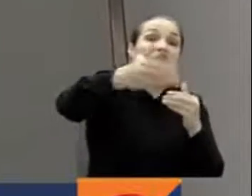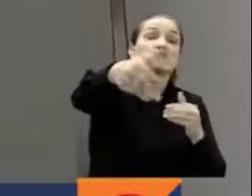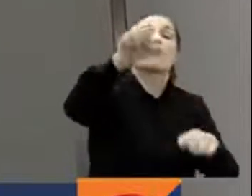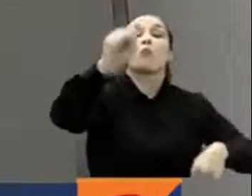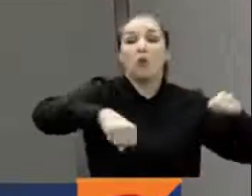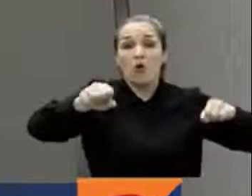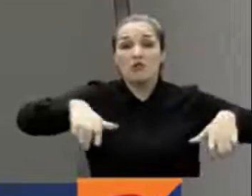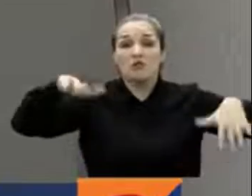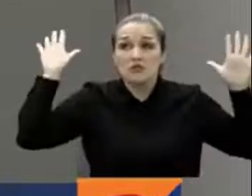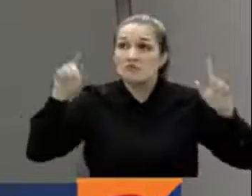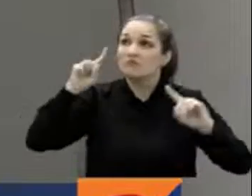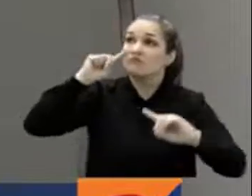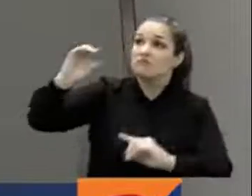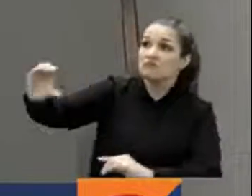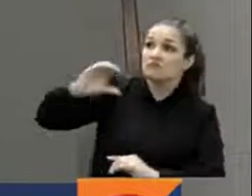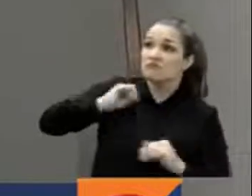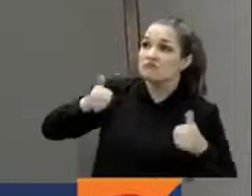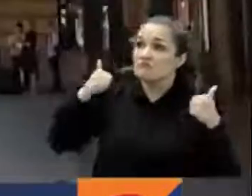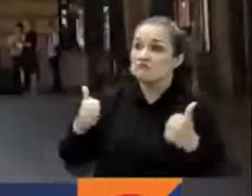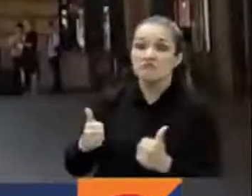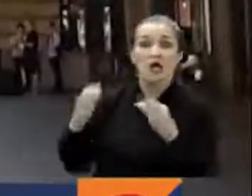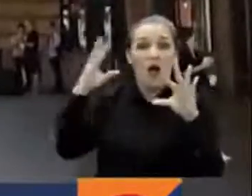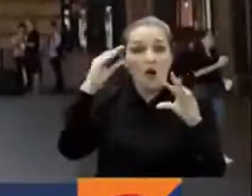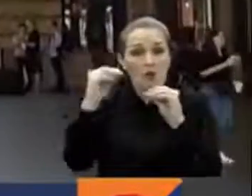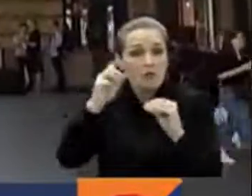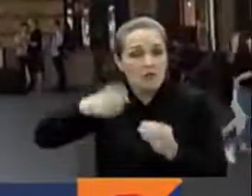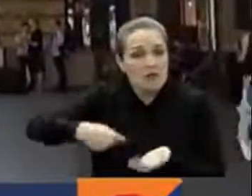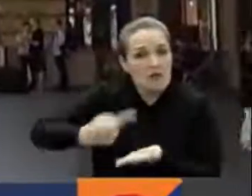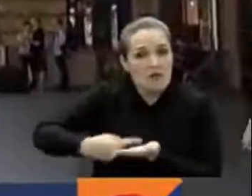en los próximos meses si no llegan a un acuerdo.